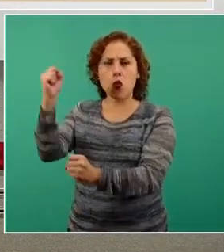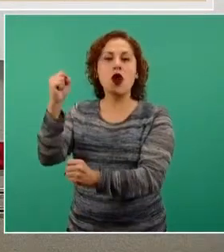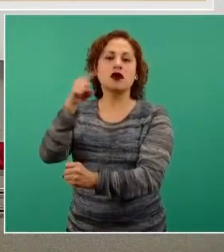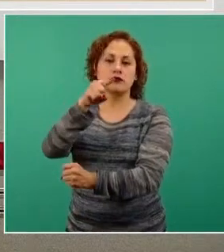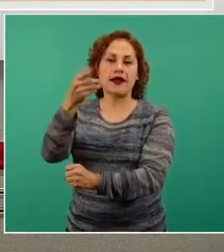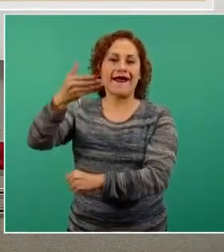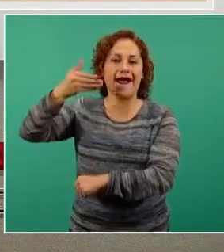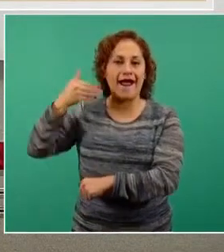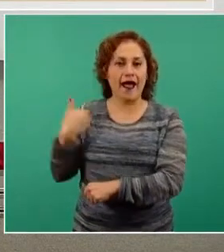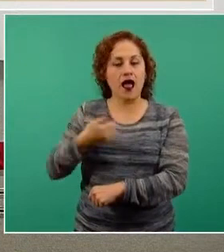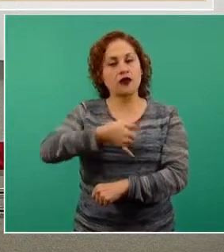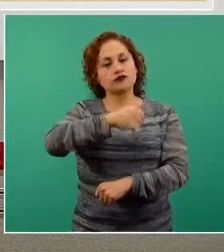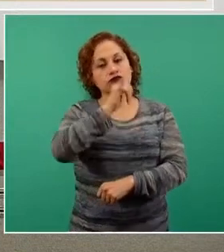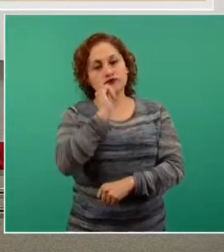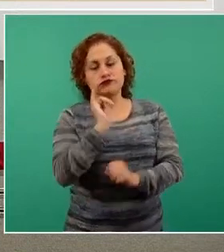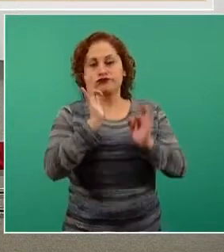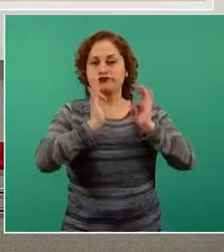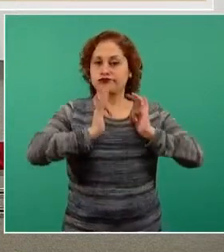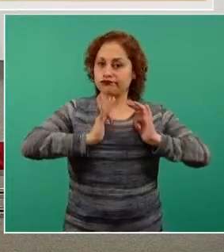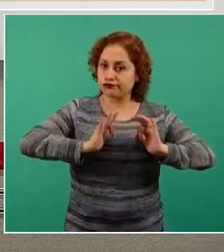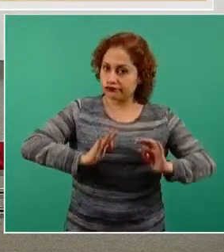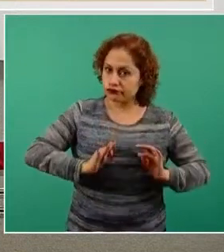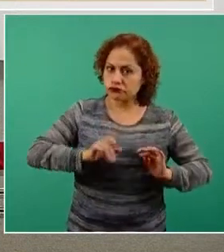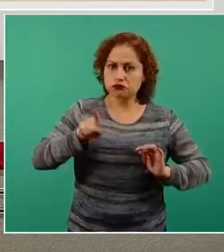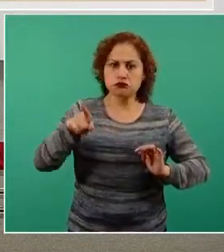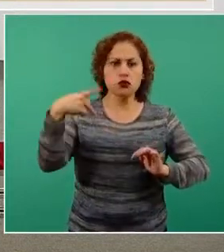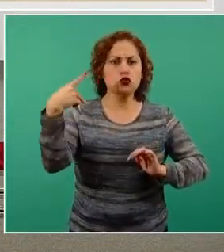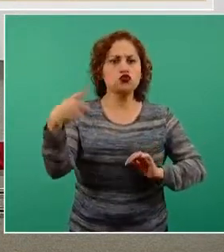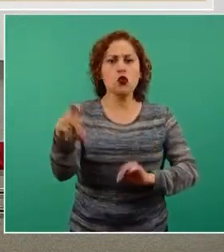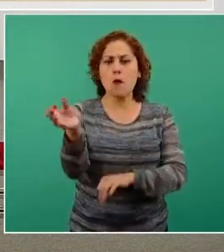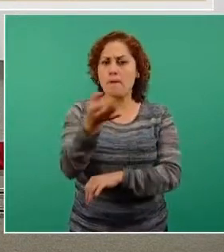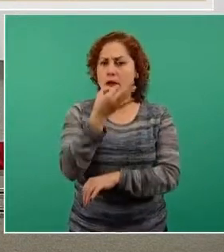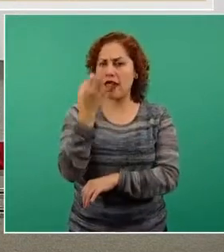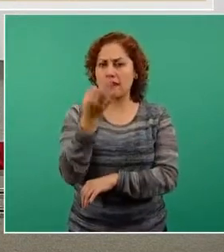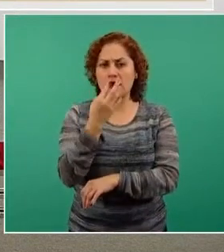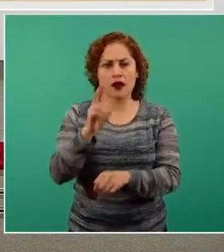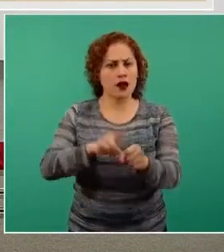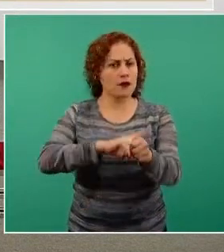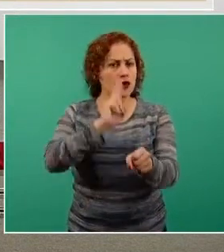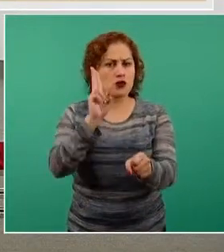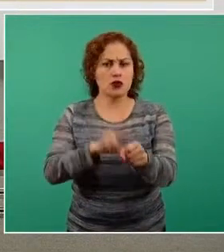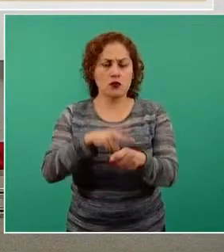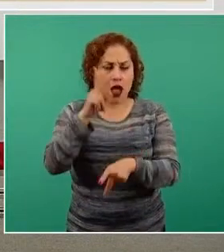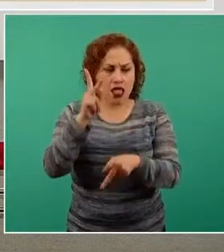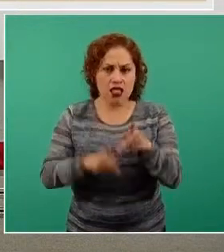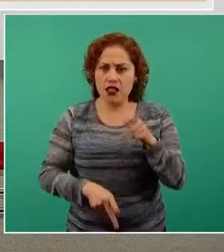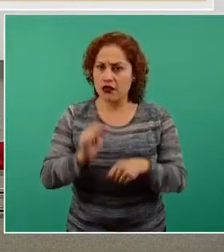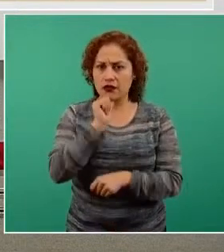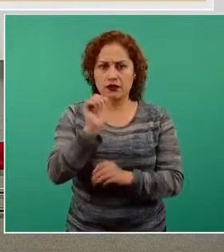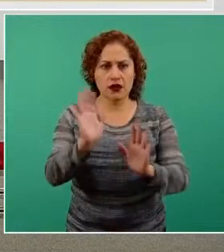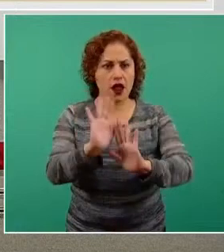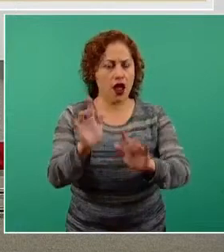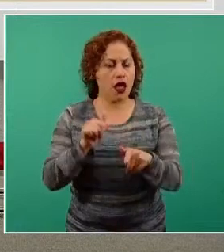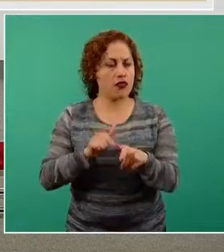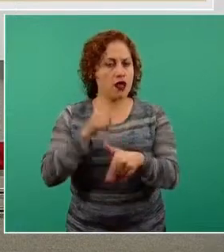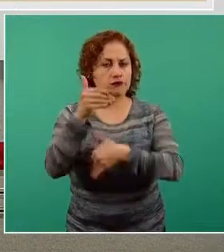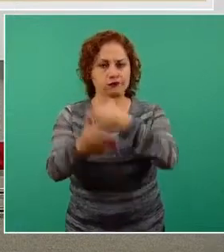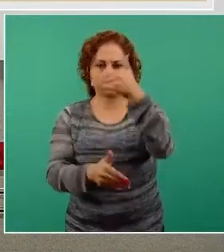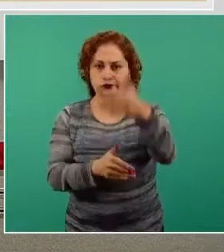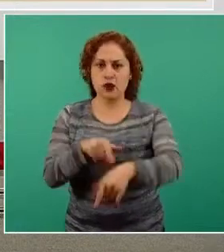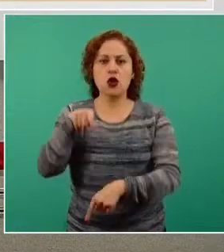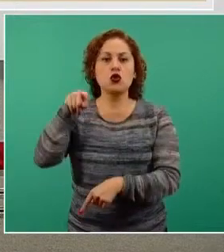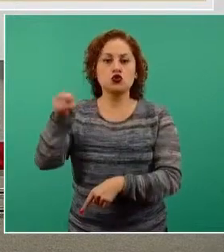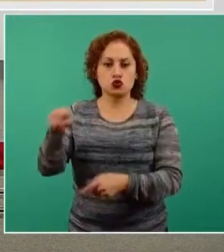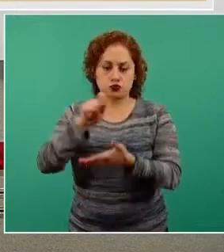manera habitual. Ningún medicamento está contraindicado. Si es posible, pues que los tengan anotados, que